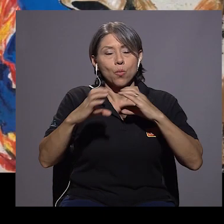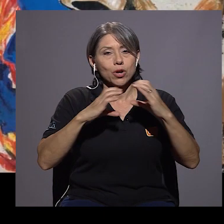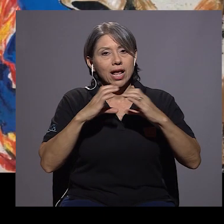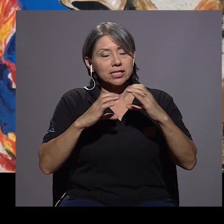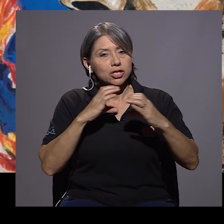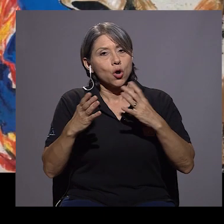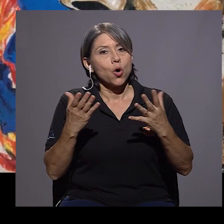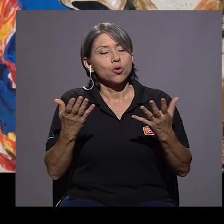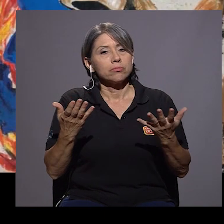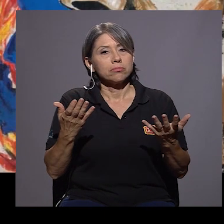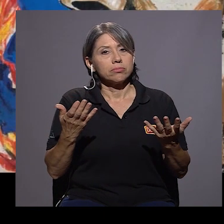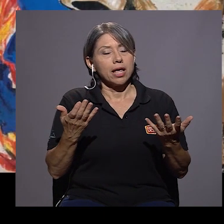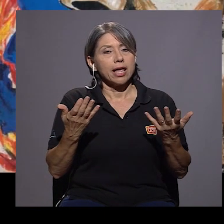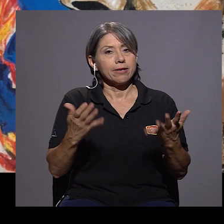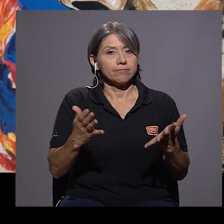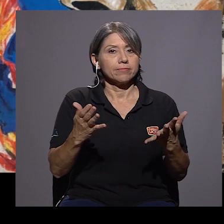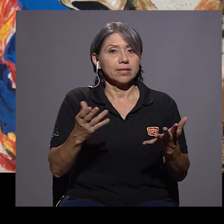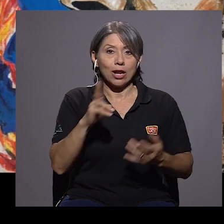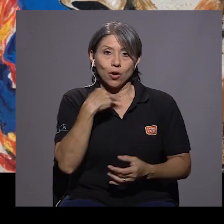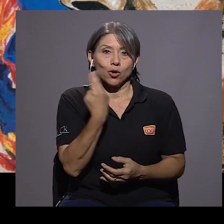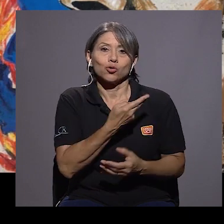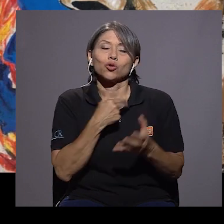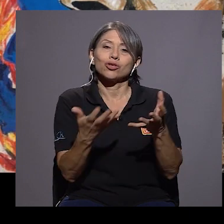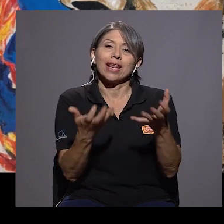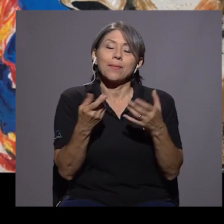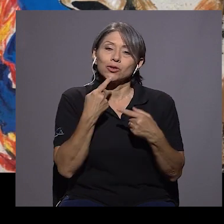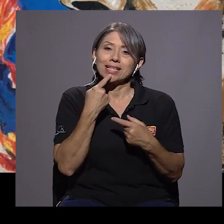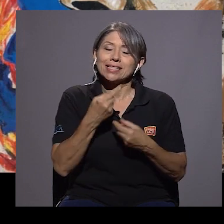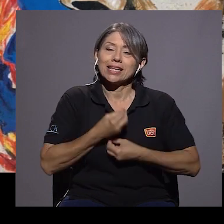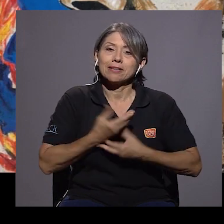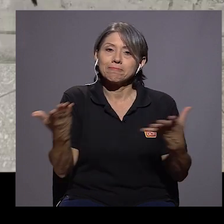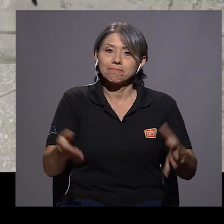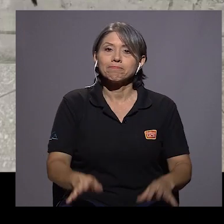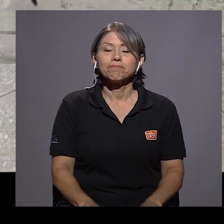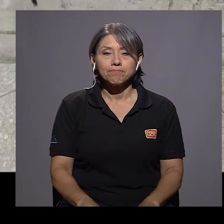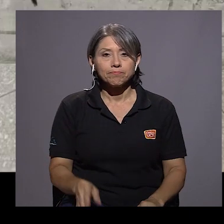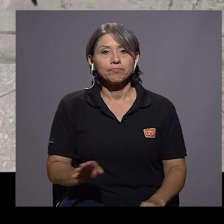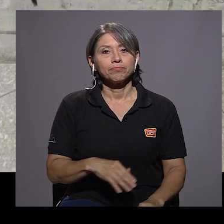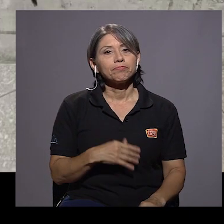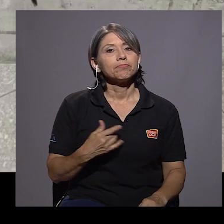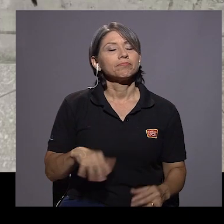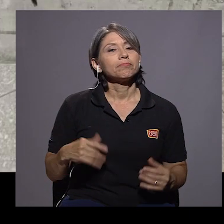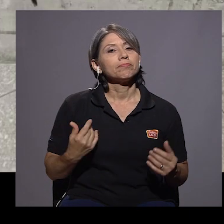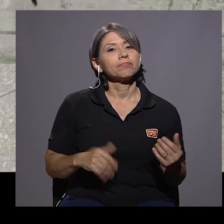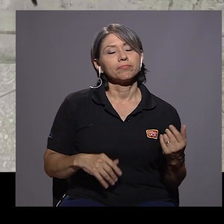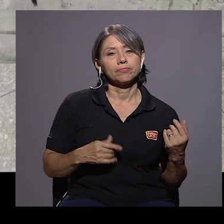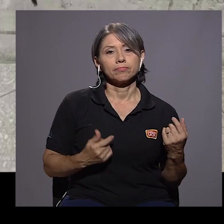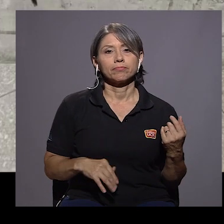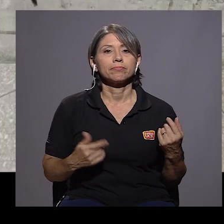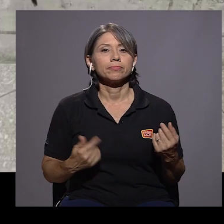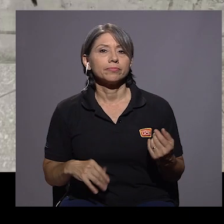veraz, comunicación de lo que nosotros queremos decir.